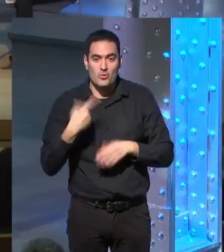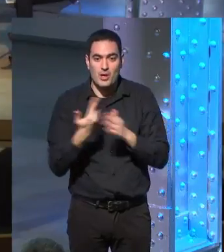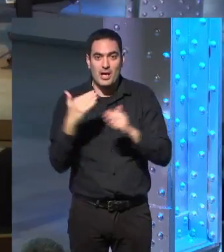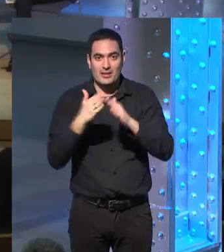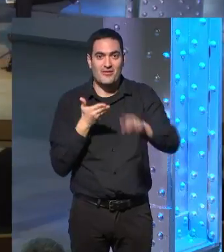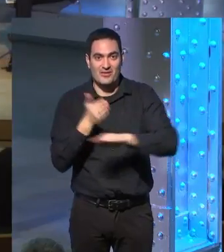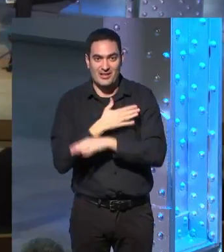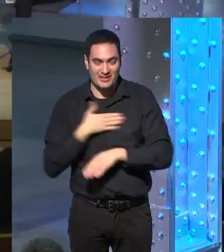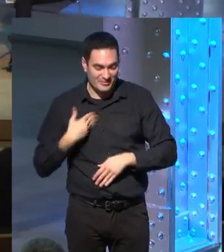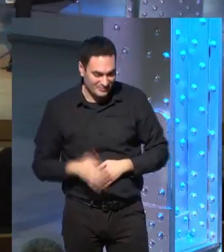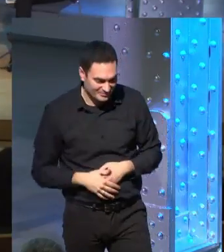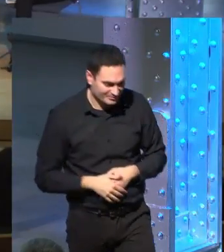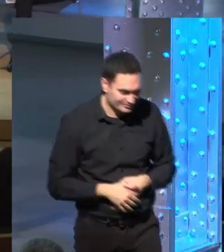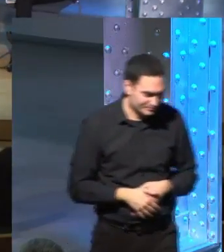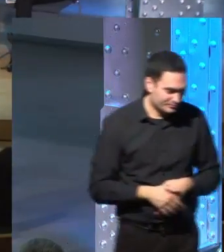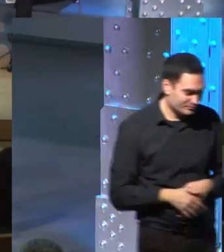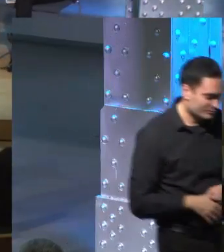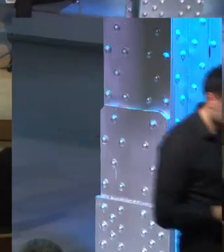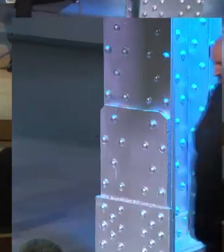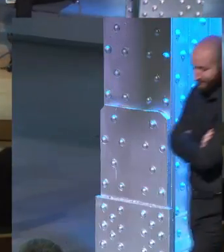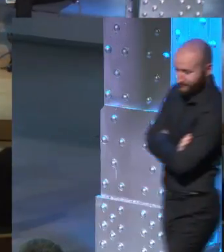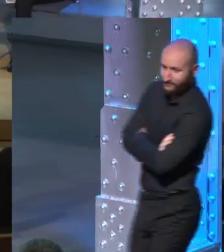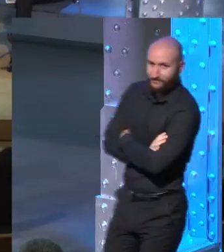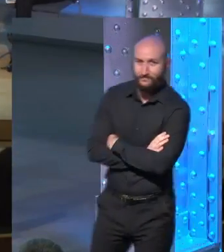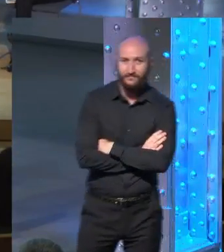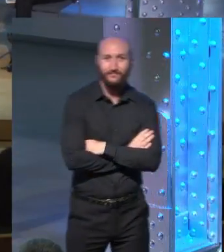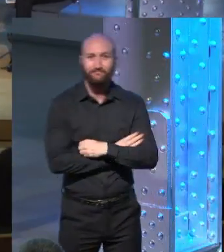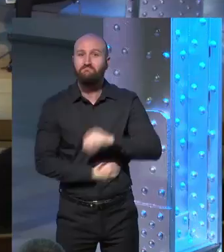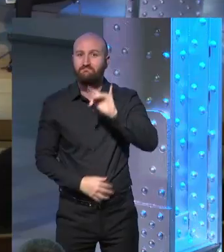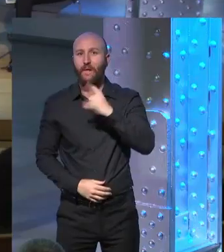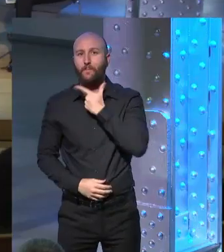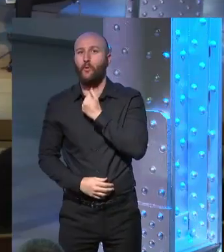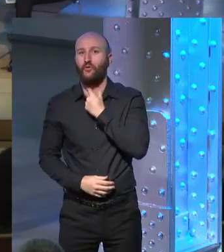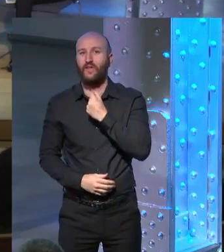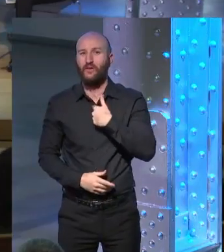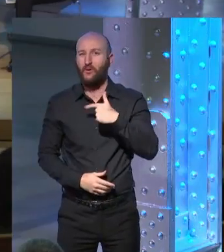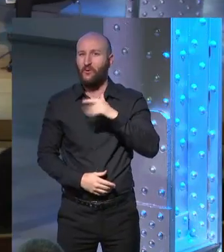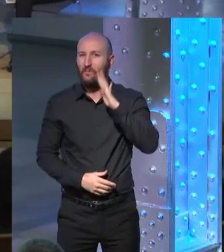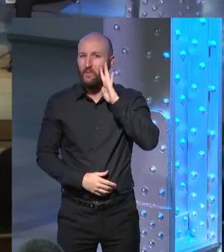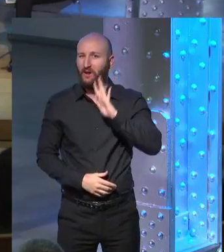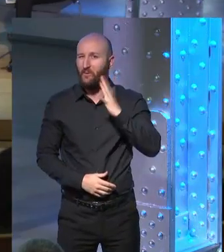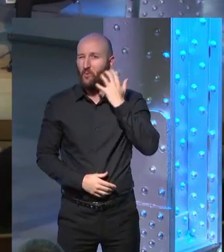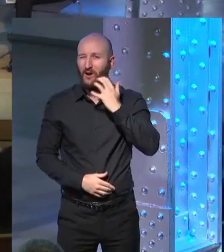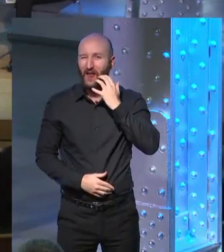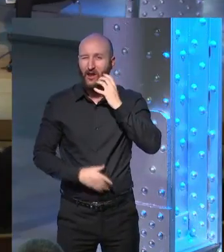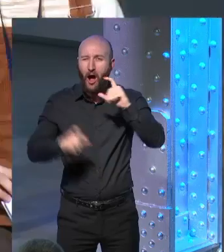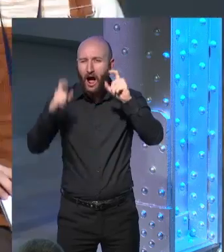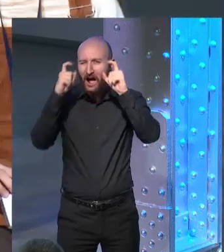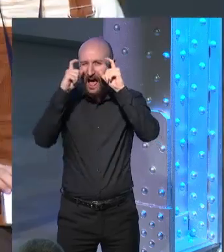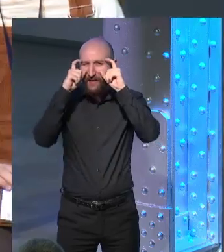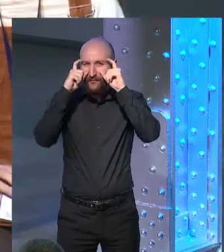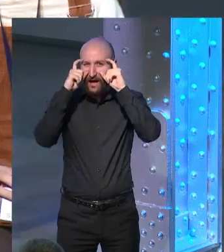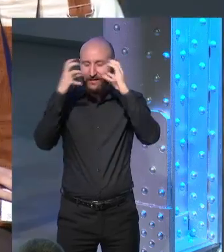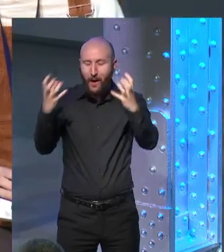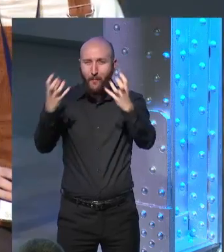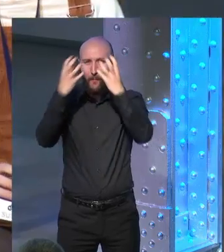casa, eso mola mucho. Sí me gusta, a mí me parece muy raro que en unas gafas te puedes ir como a